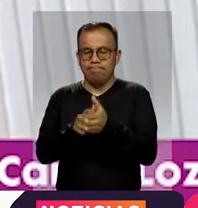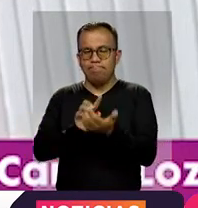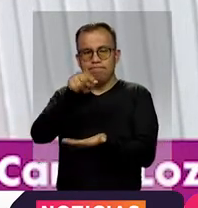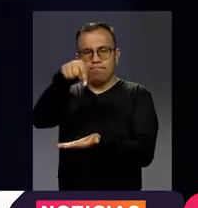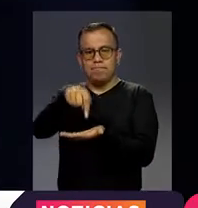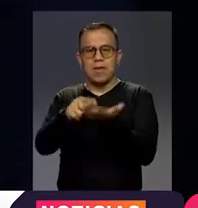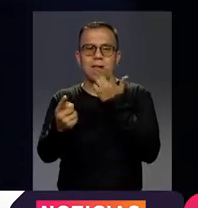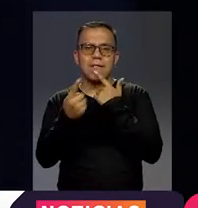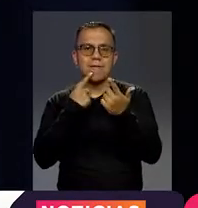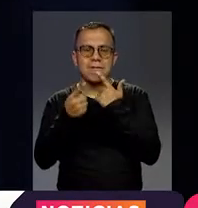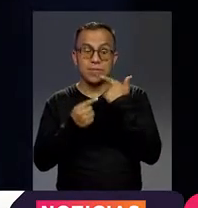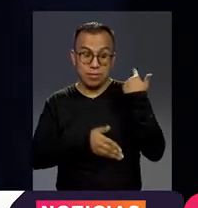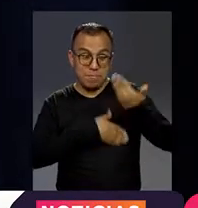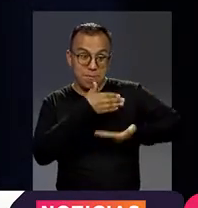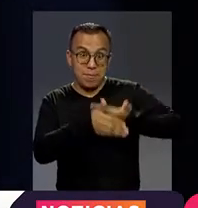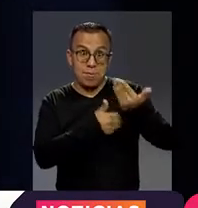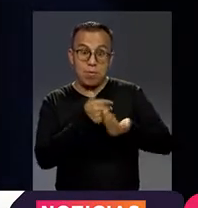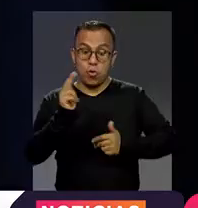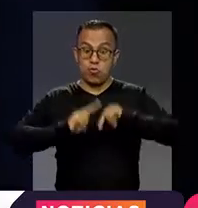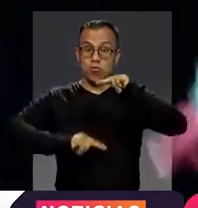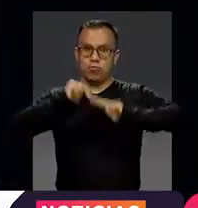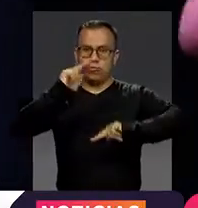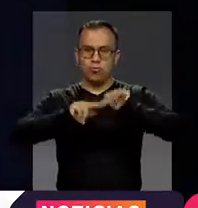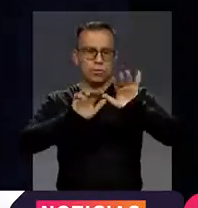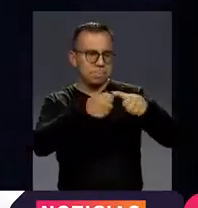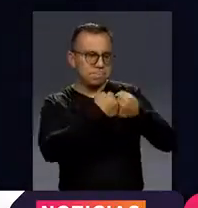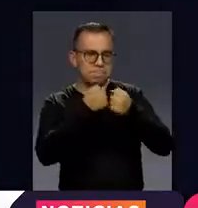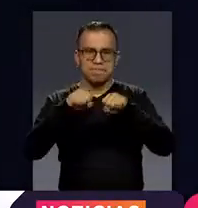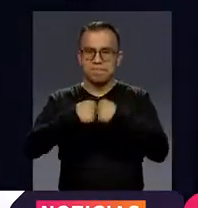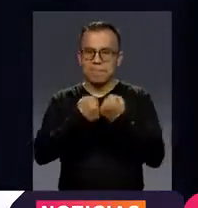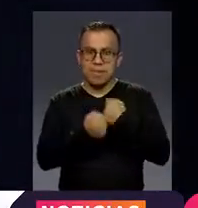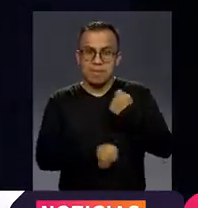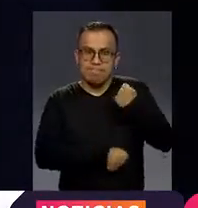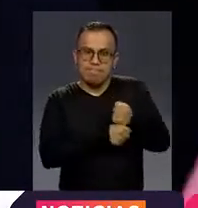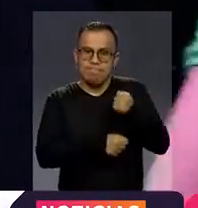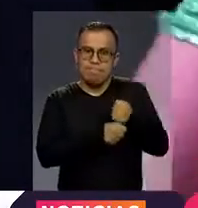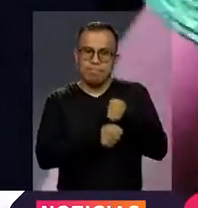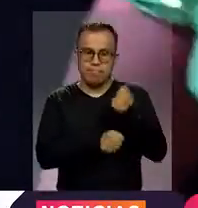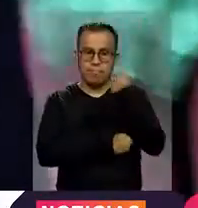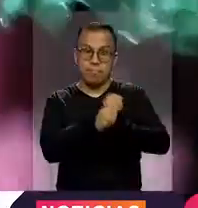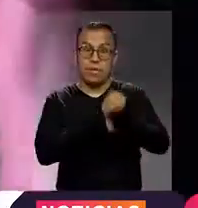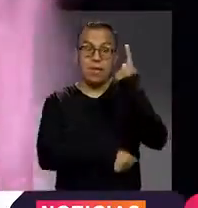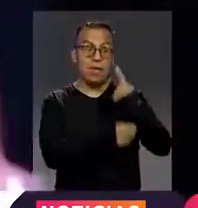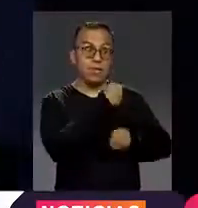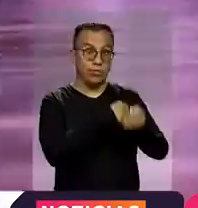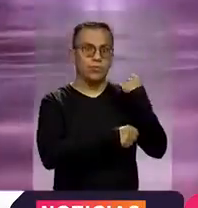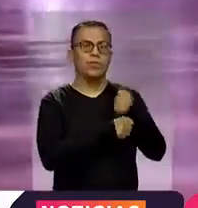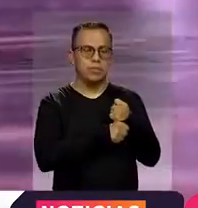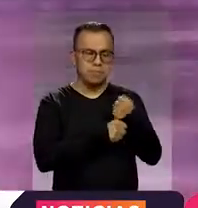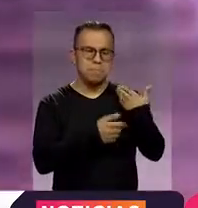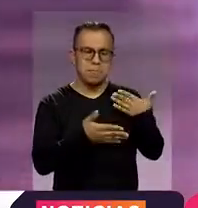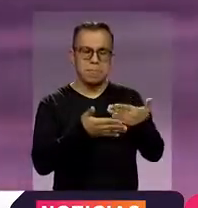de diálogo. Este proceso de construcción de alianzas se viene trabajando desde el año pasado y